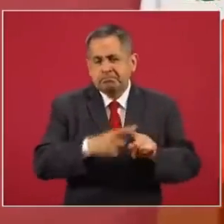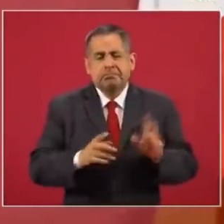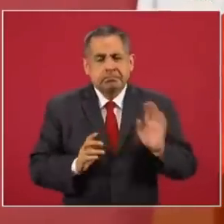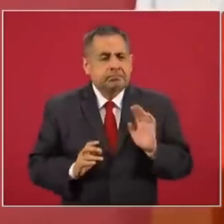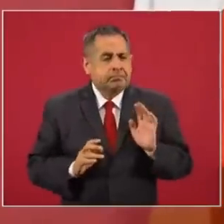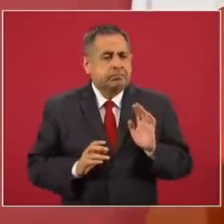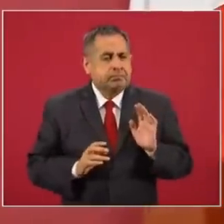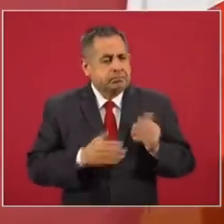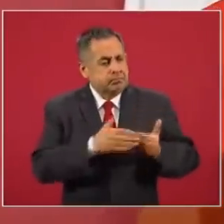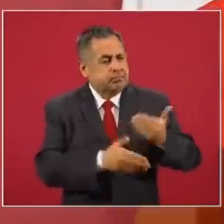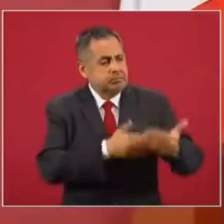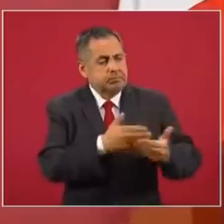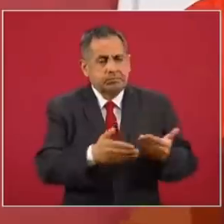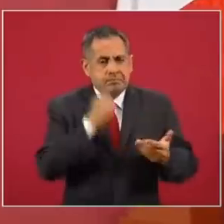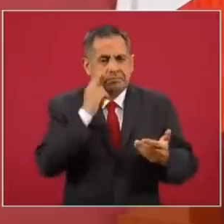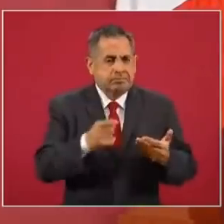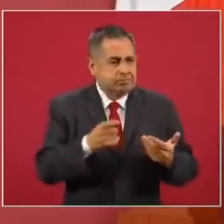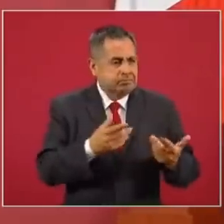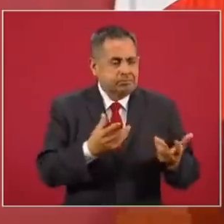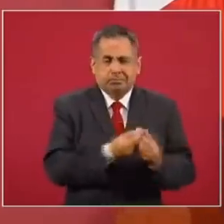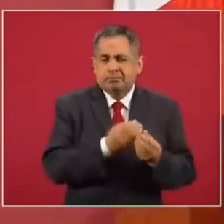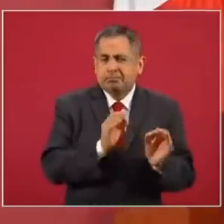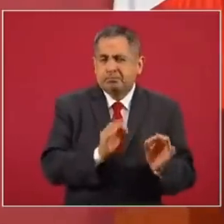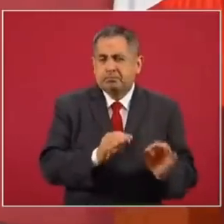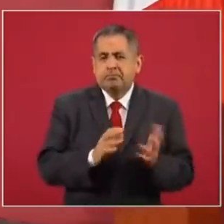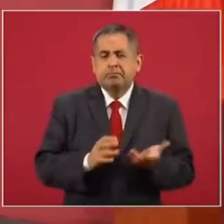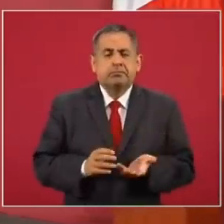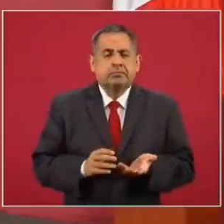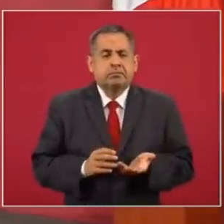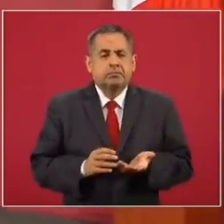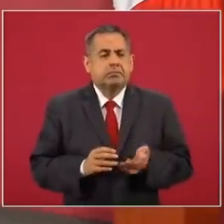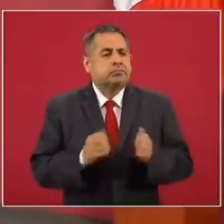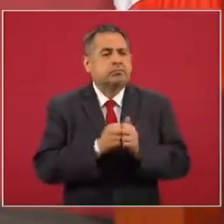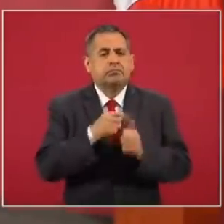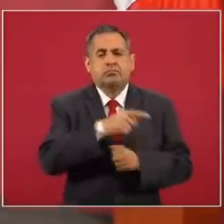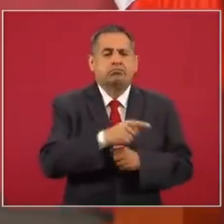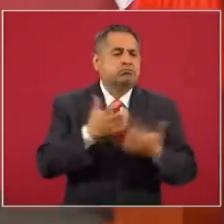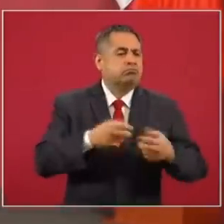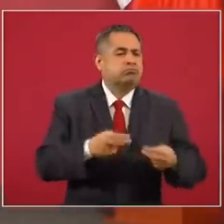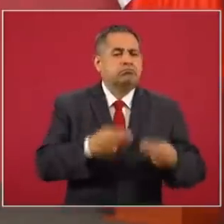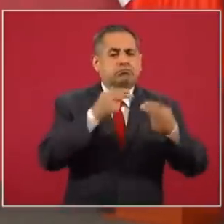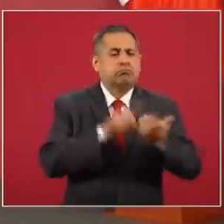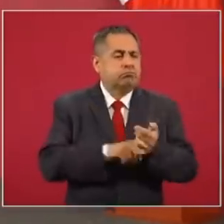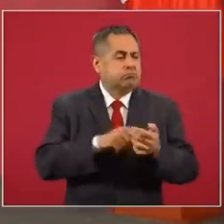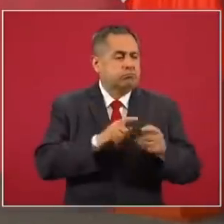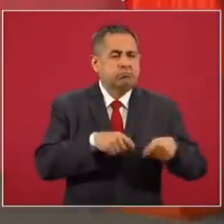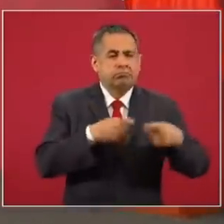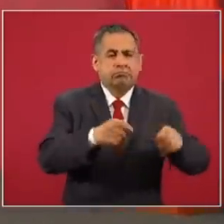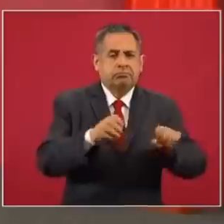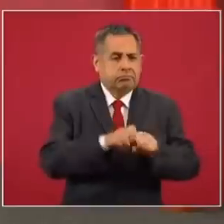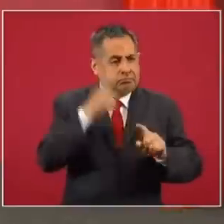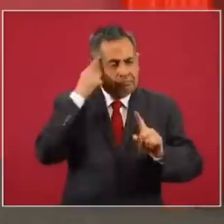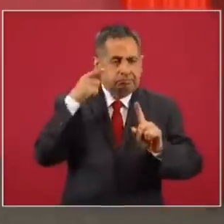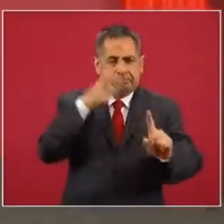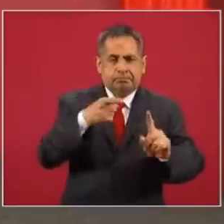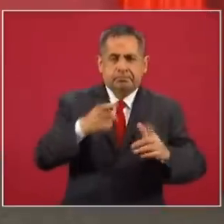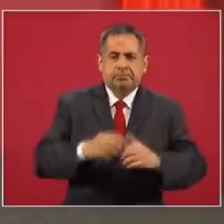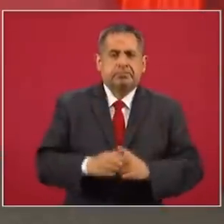puedan llevarla a través de una empresa que se contrate con ese